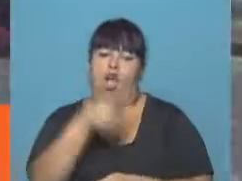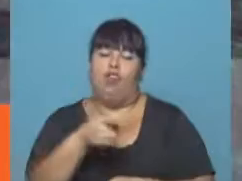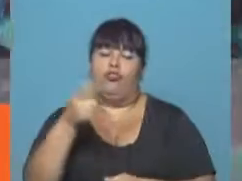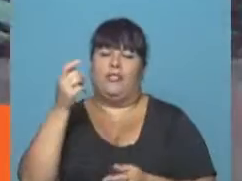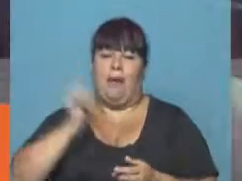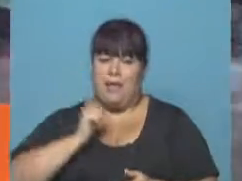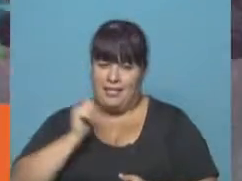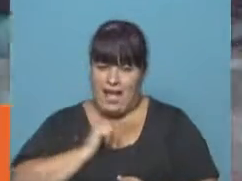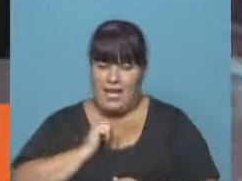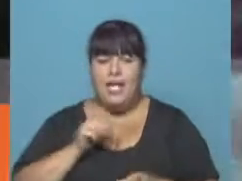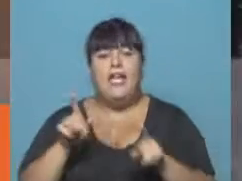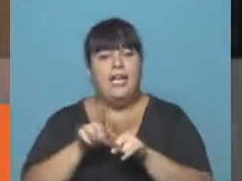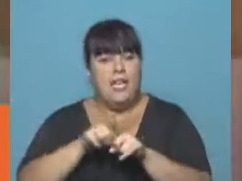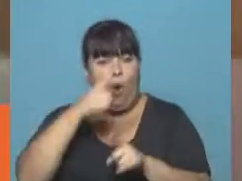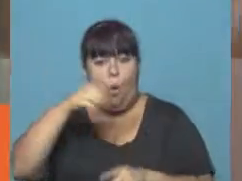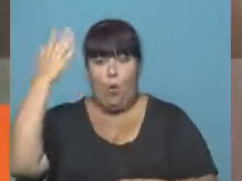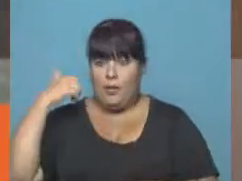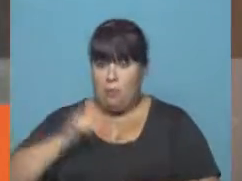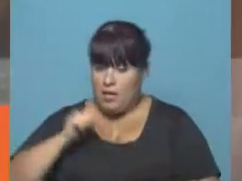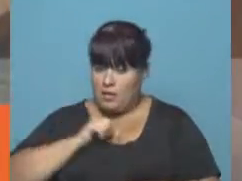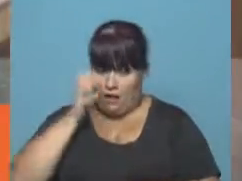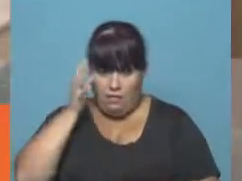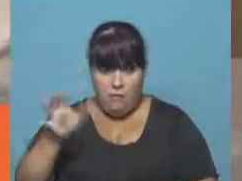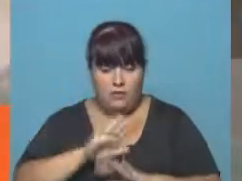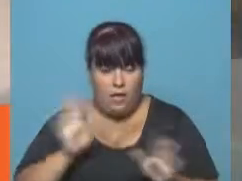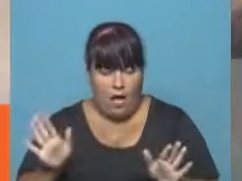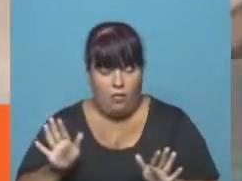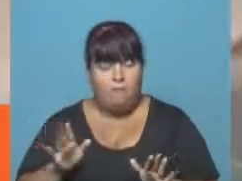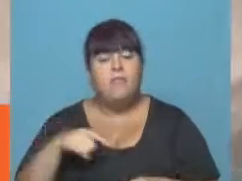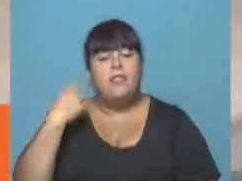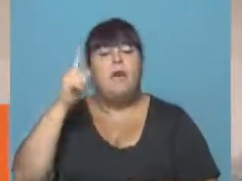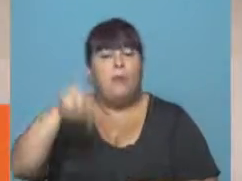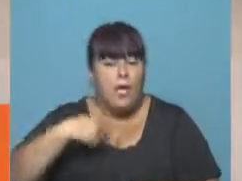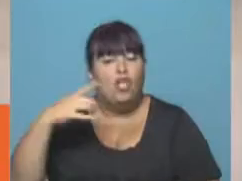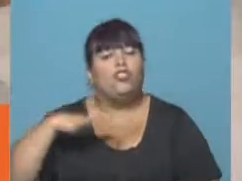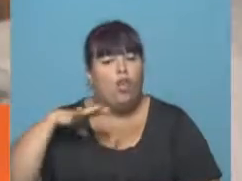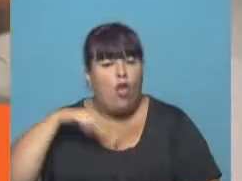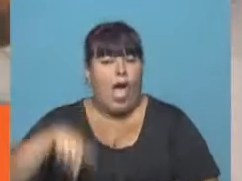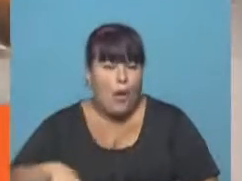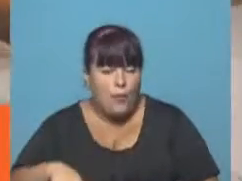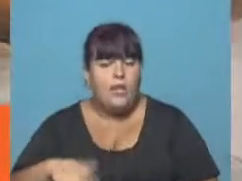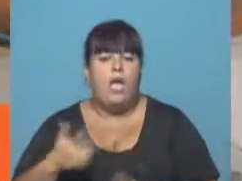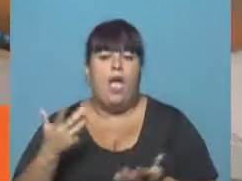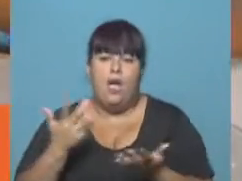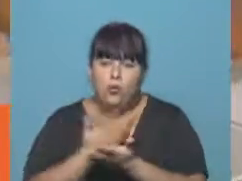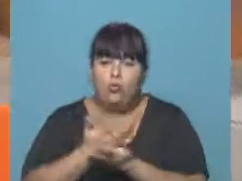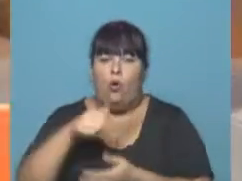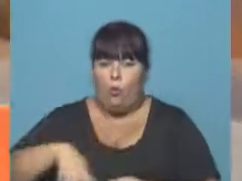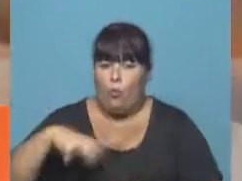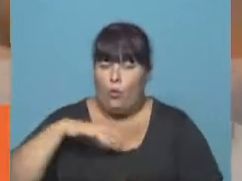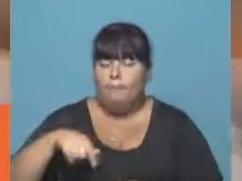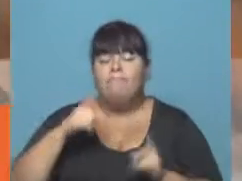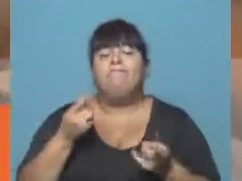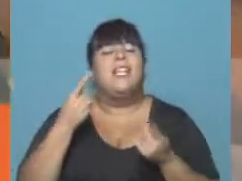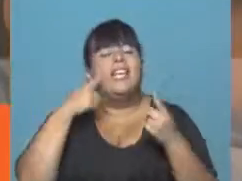Estado, como fue la última dictadura militar, cuyas consecuencias todavía estamos viviendo y que